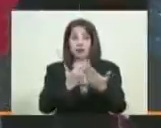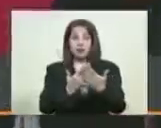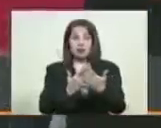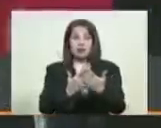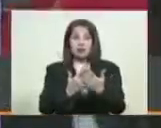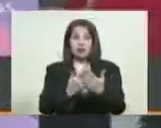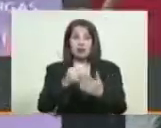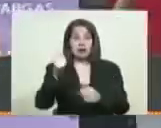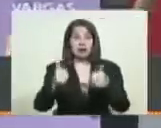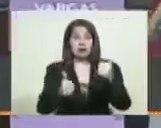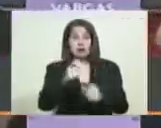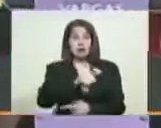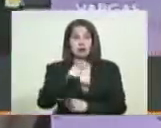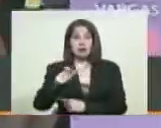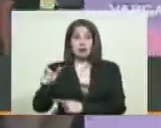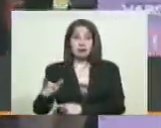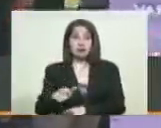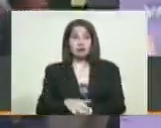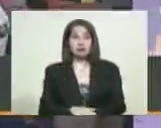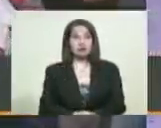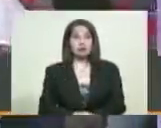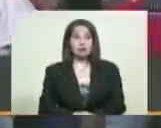y candidatas.